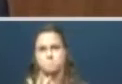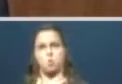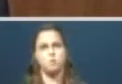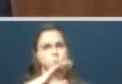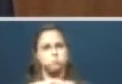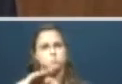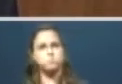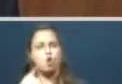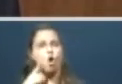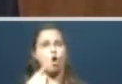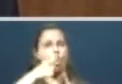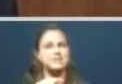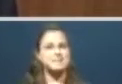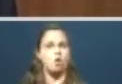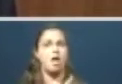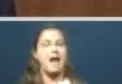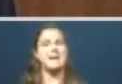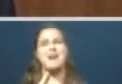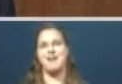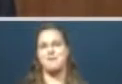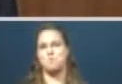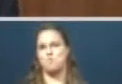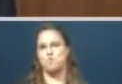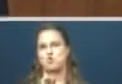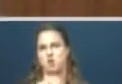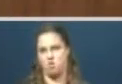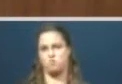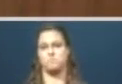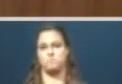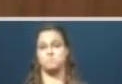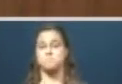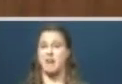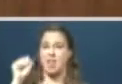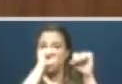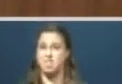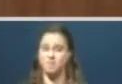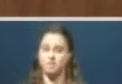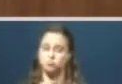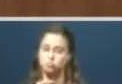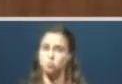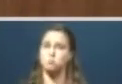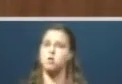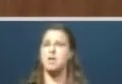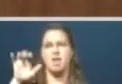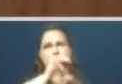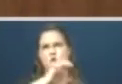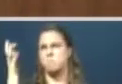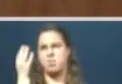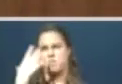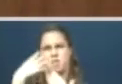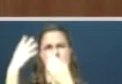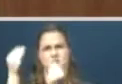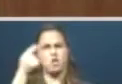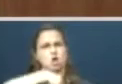cumplan los objetivos de presencia del carbón autóctono en nuestra defensa de estas producciones es básico que europa comprenda que no